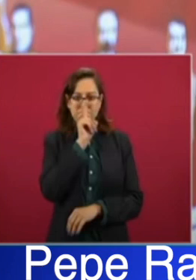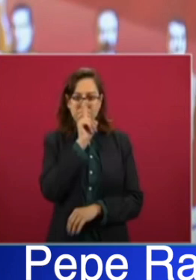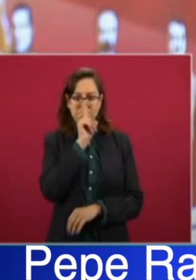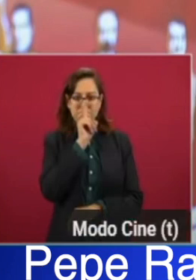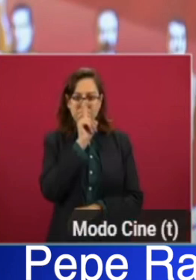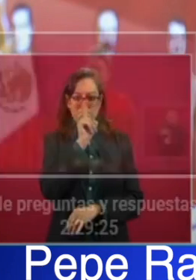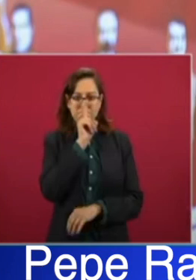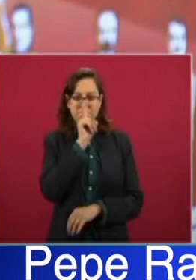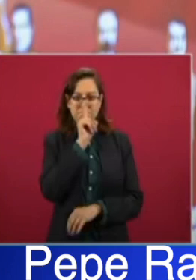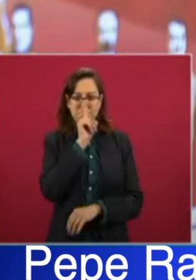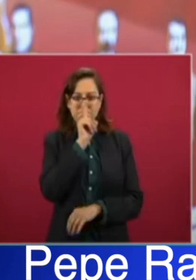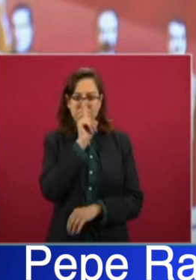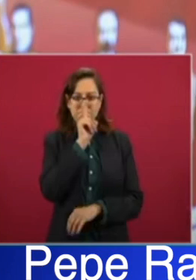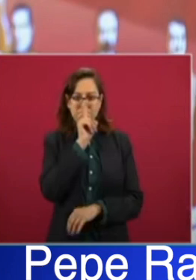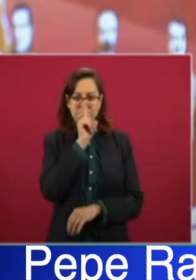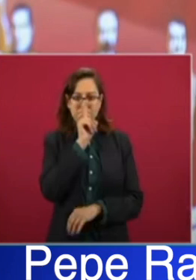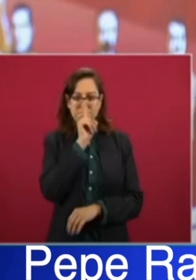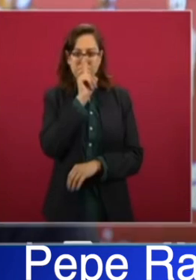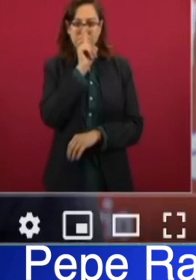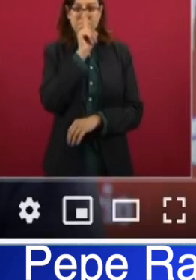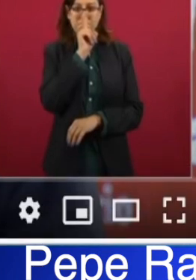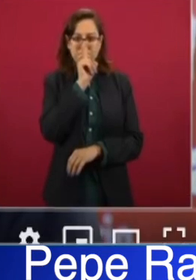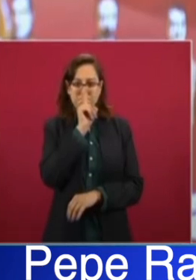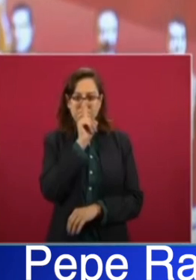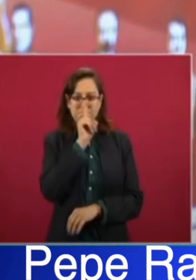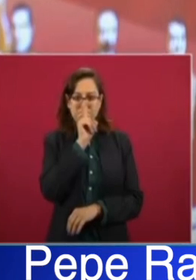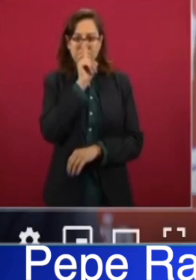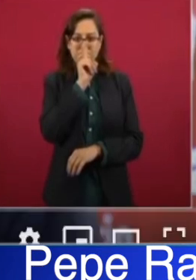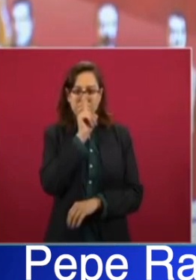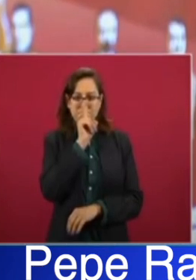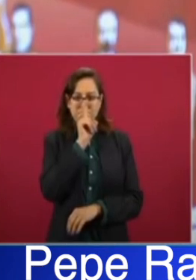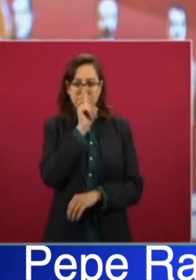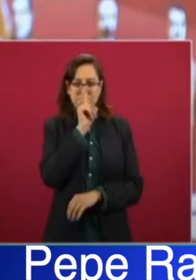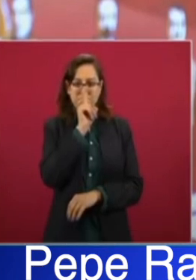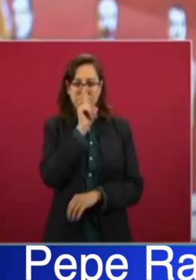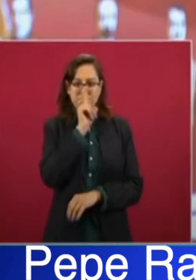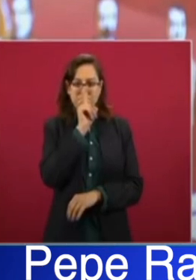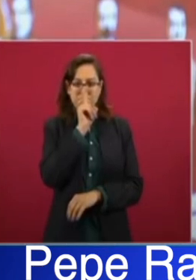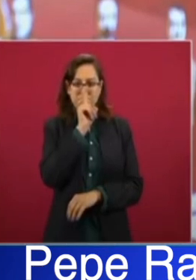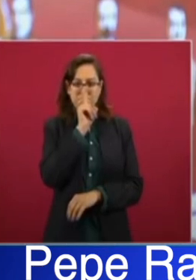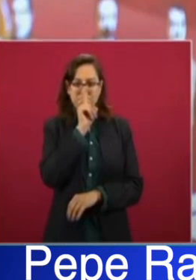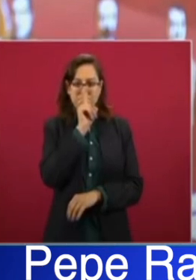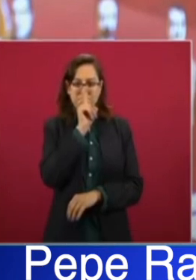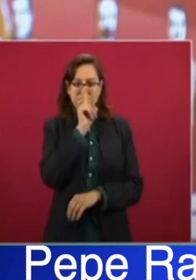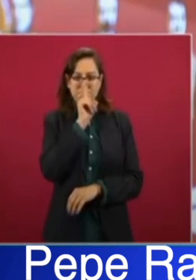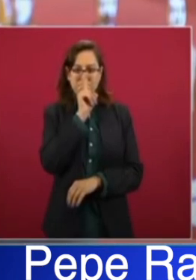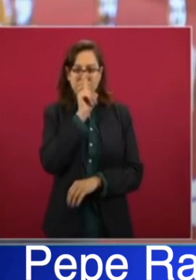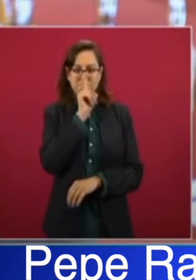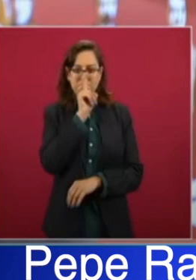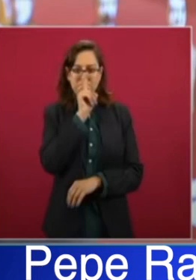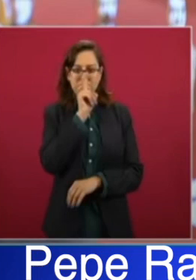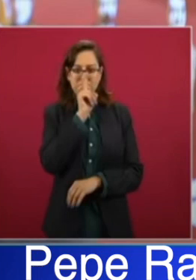están haciendo el ridículo y no están buscando el bienestar del pueblo de México. Al contrario,